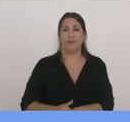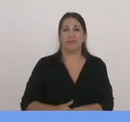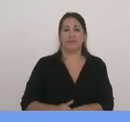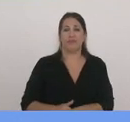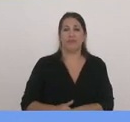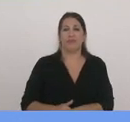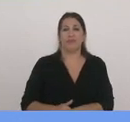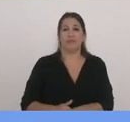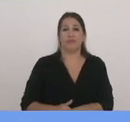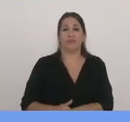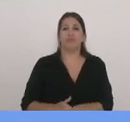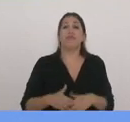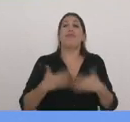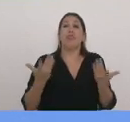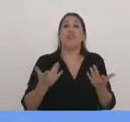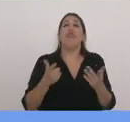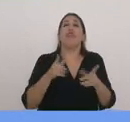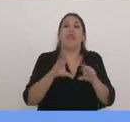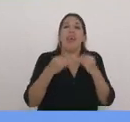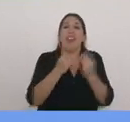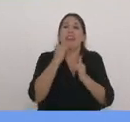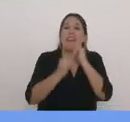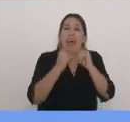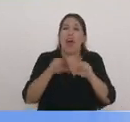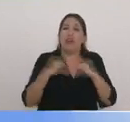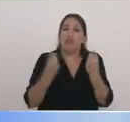los datos que tenemos